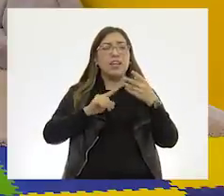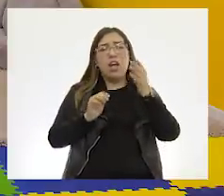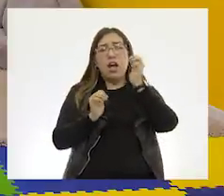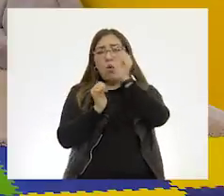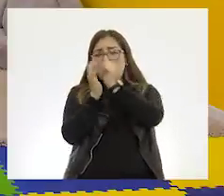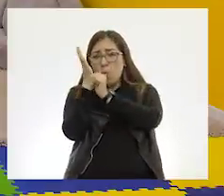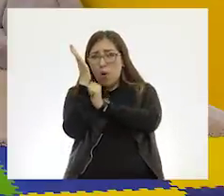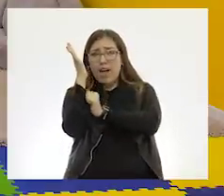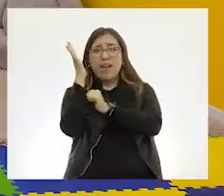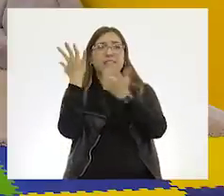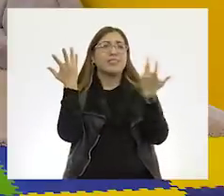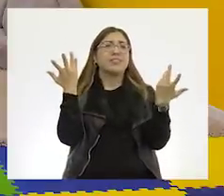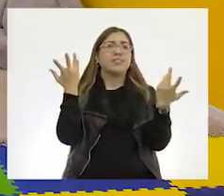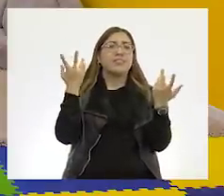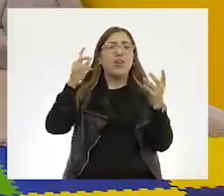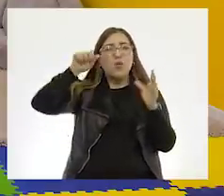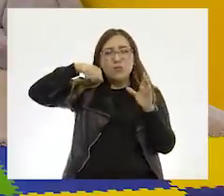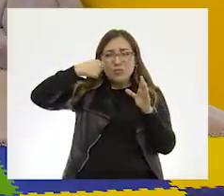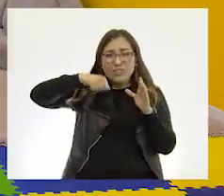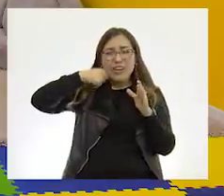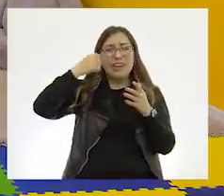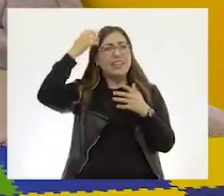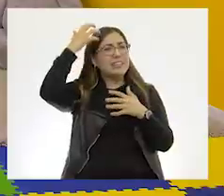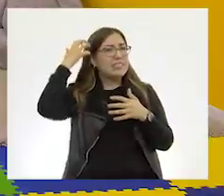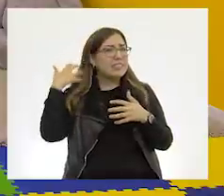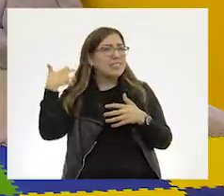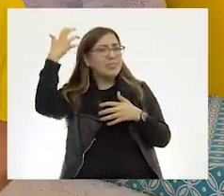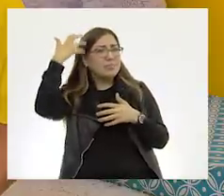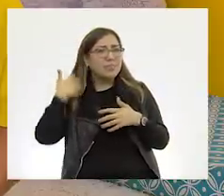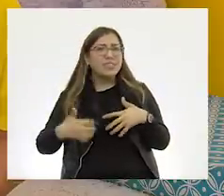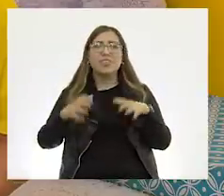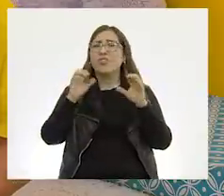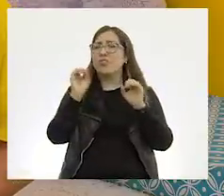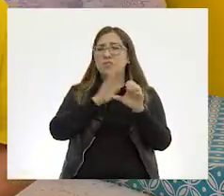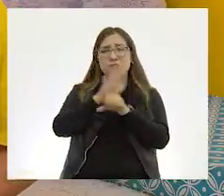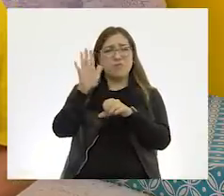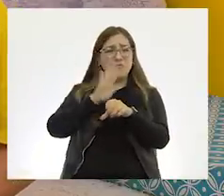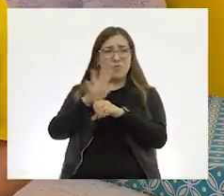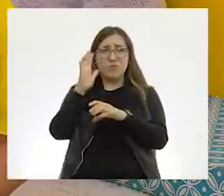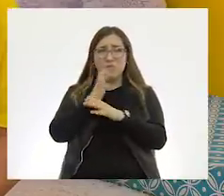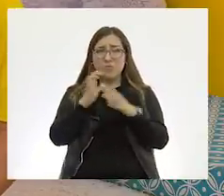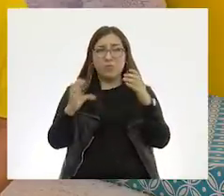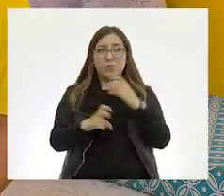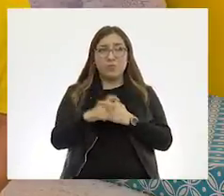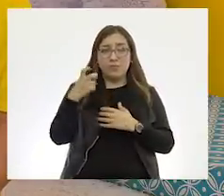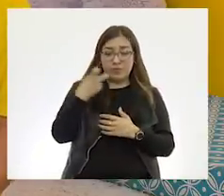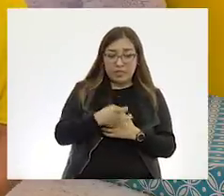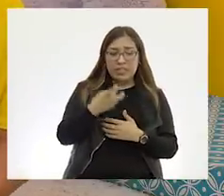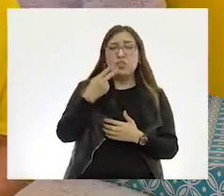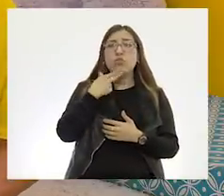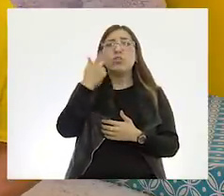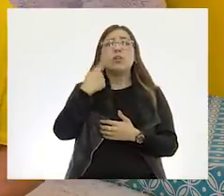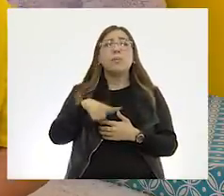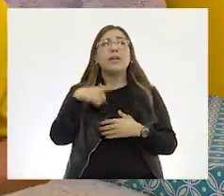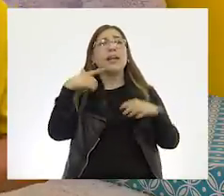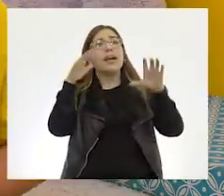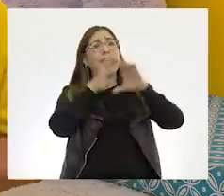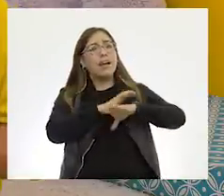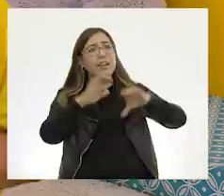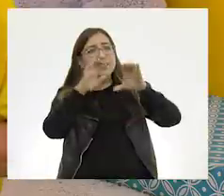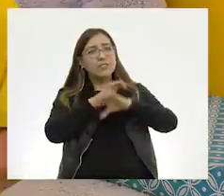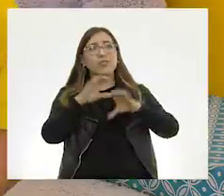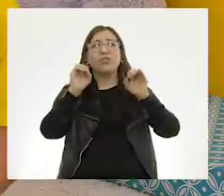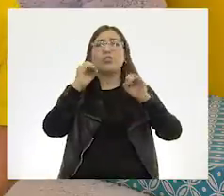papel, cucharas, cepillos, brochas o muñecos de apapacho. Con él podemos cantar canciones, relatar cuentos o